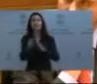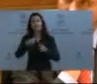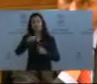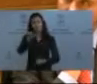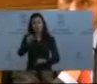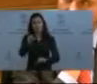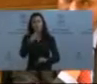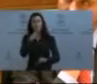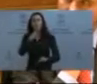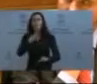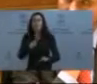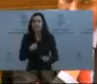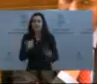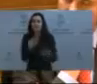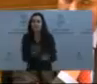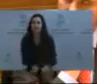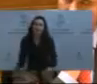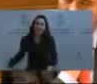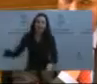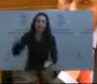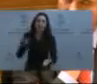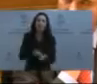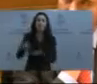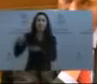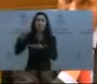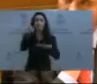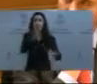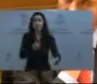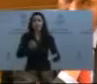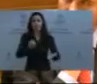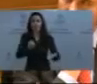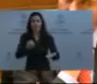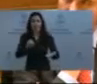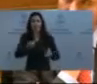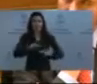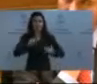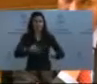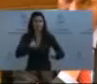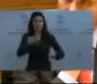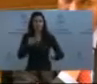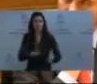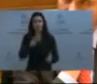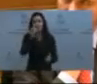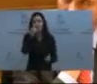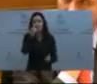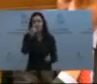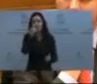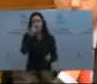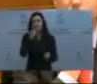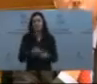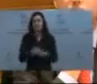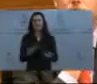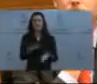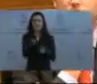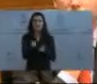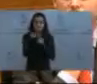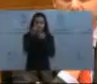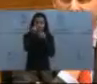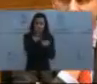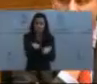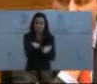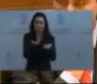la posibilidad de devolver las herencias rechazadas por deudas con el ERA. He de confesar que esta manifestación suya